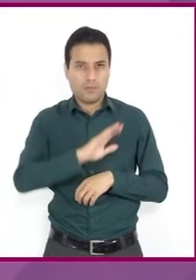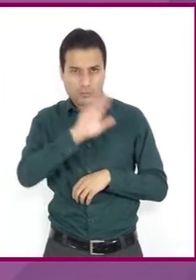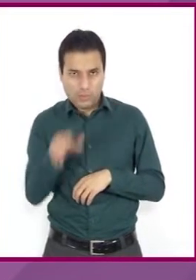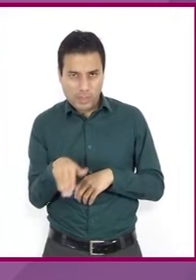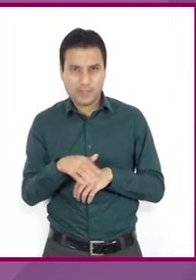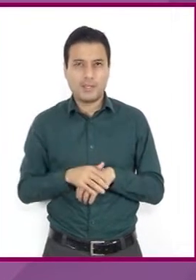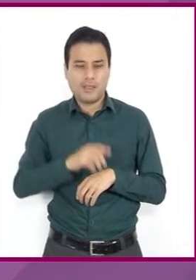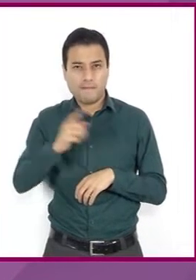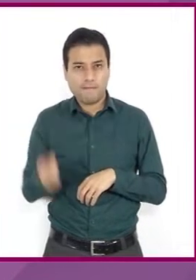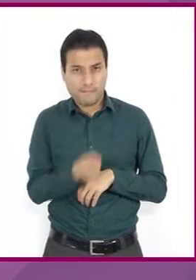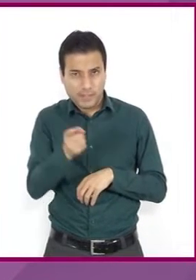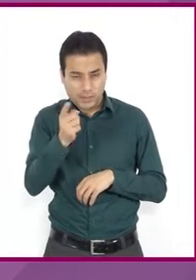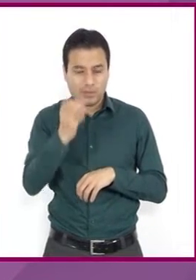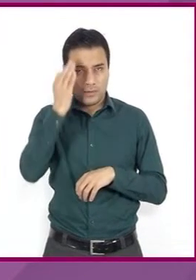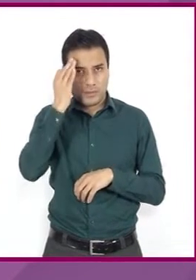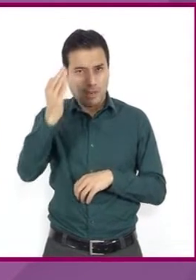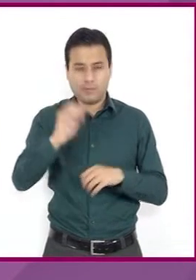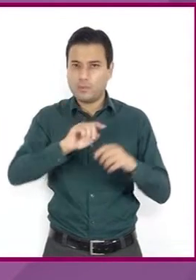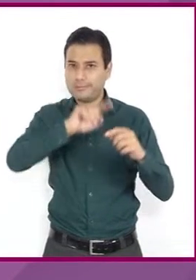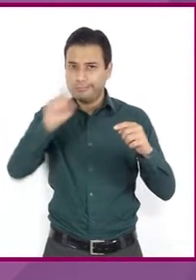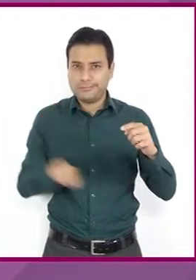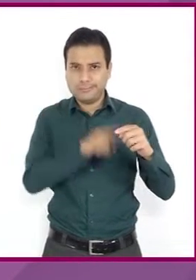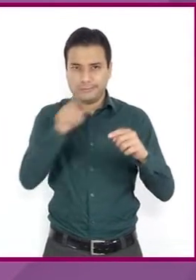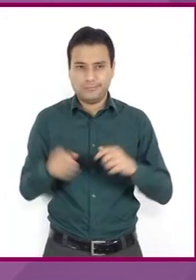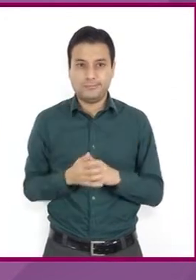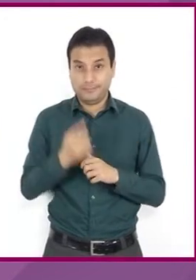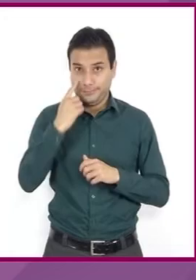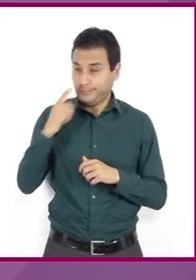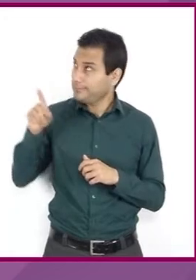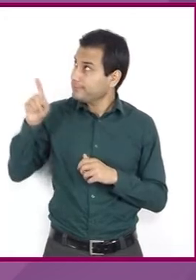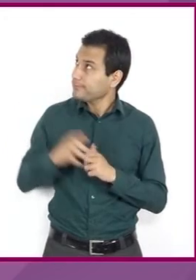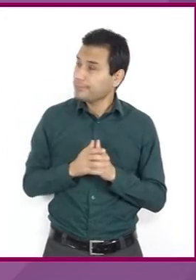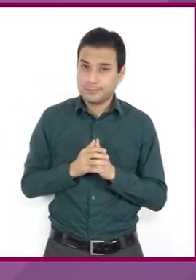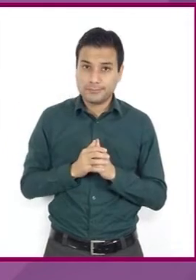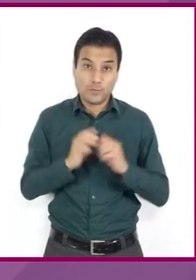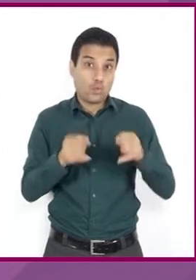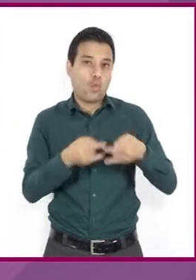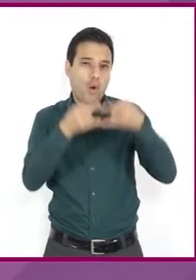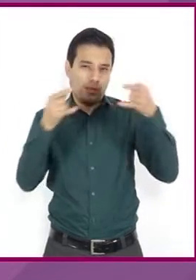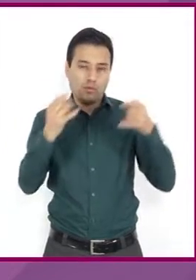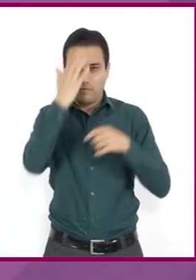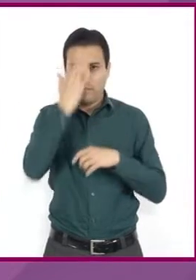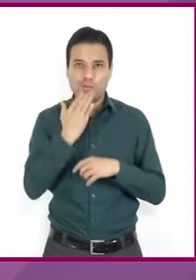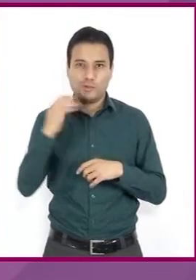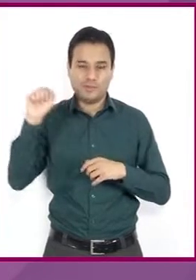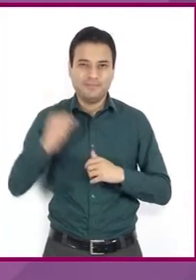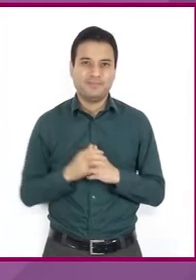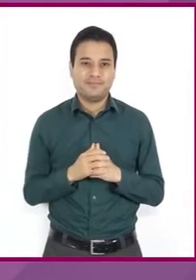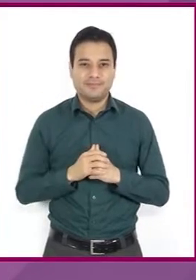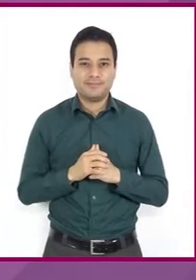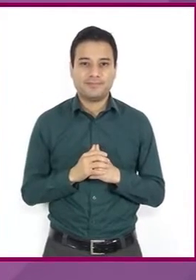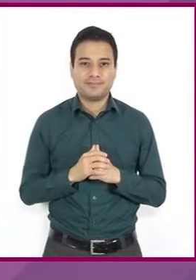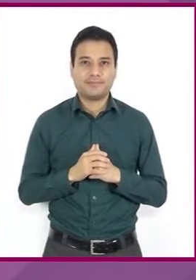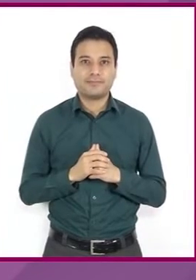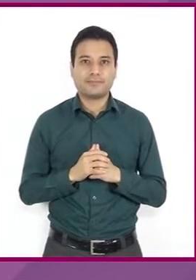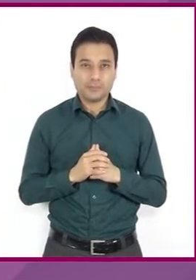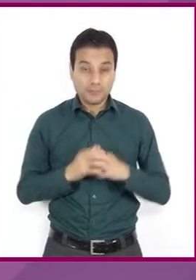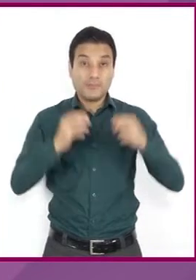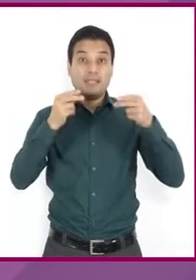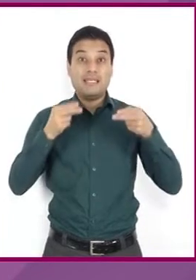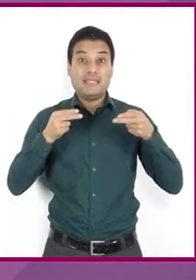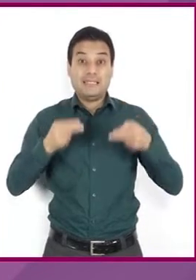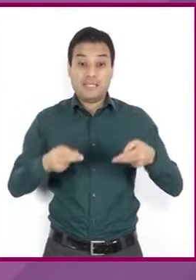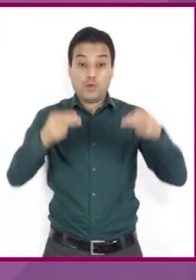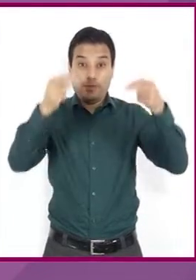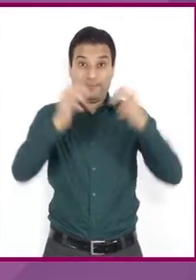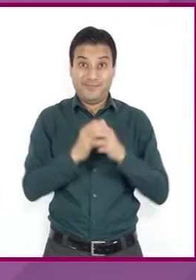infinito y el tiempo cíclico. El Aleph es uno de sus cuentos más conocidos. En la parte inferior del escalón, hacia